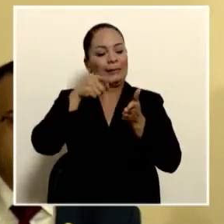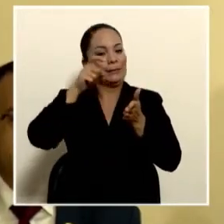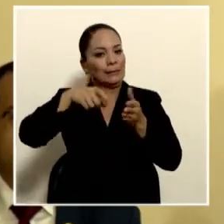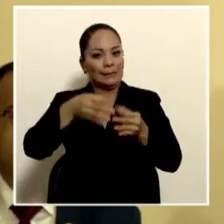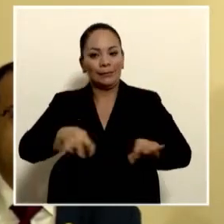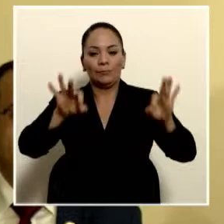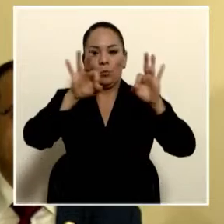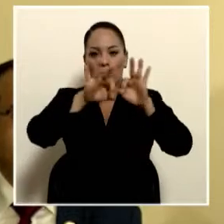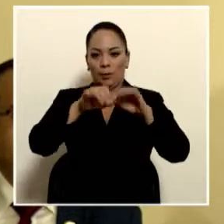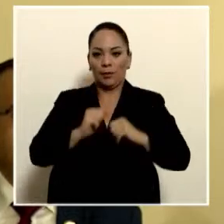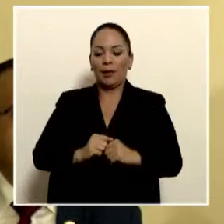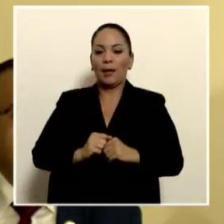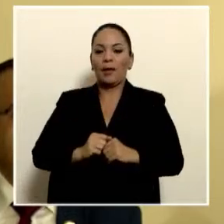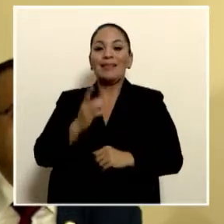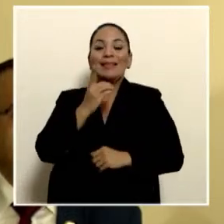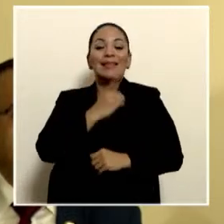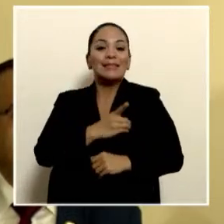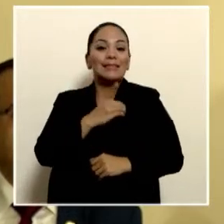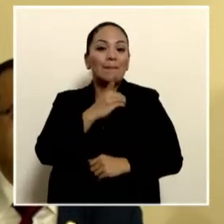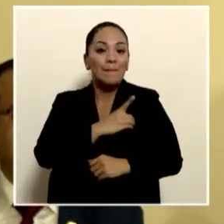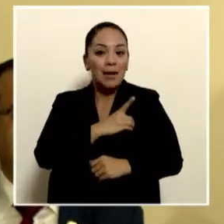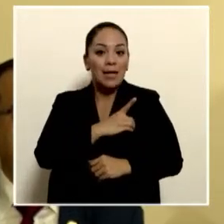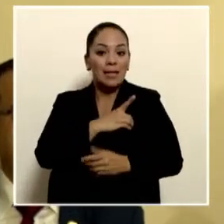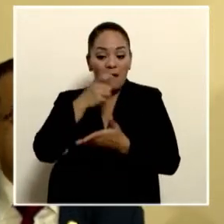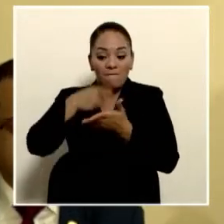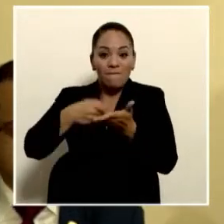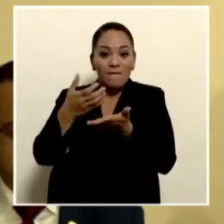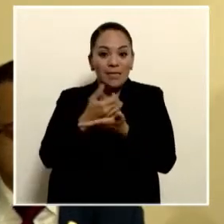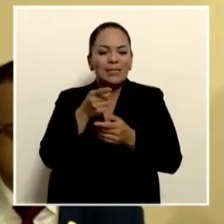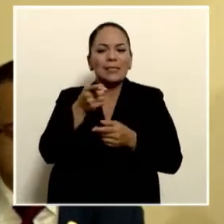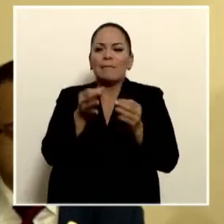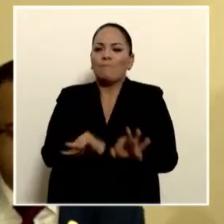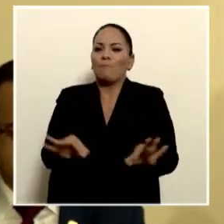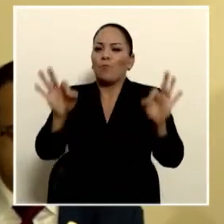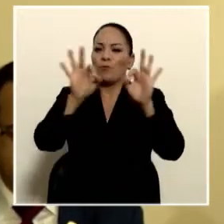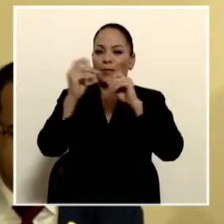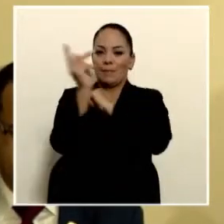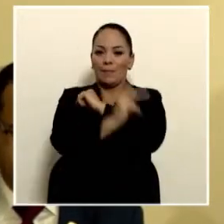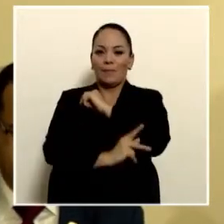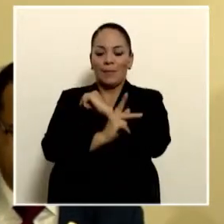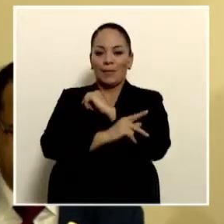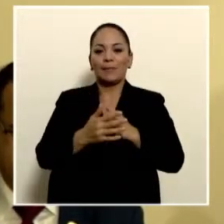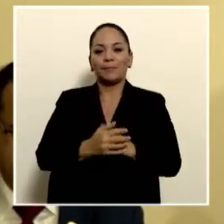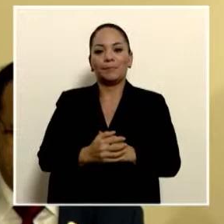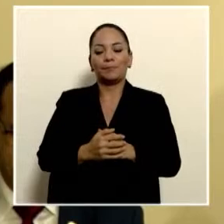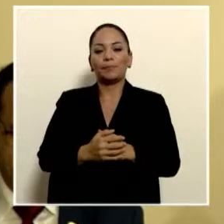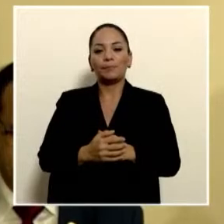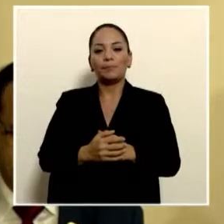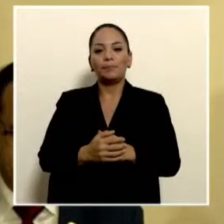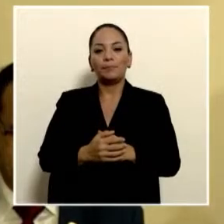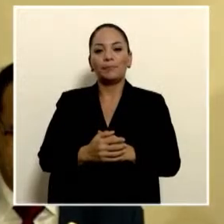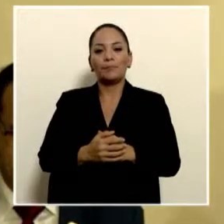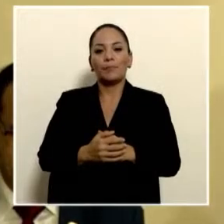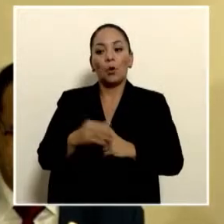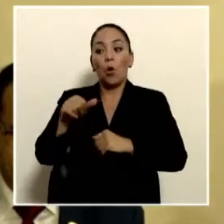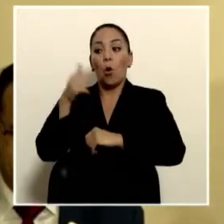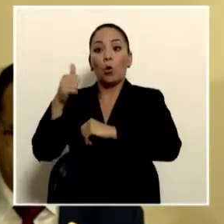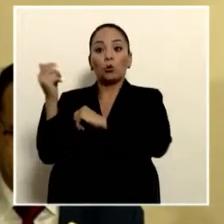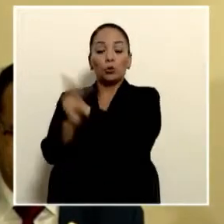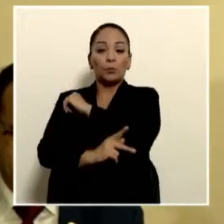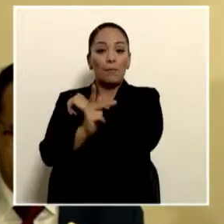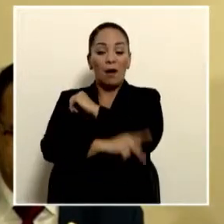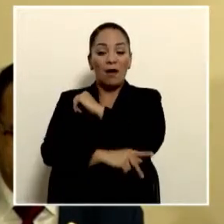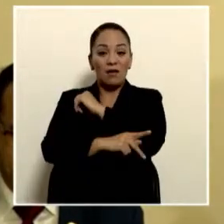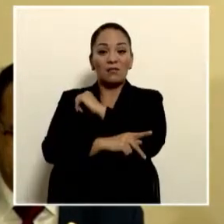La disciplina fiscal es una cosa fundamental para el país. Los países que se han desviado de ese